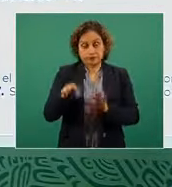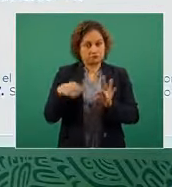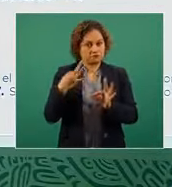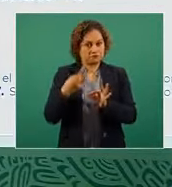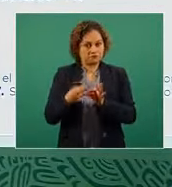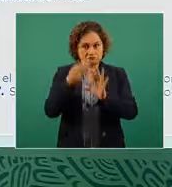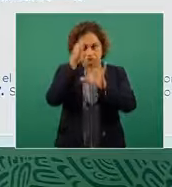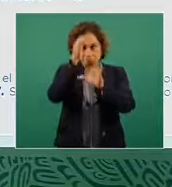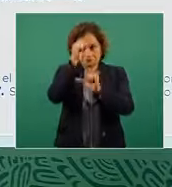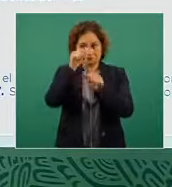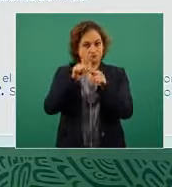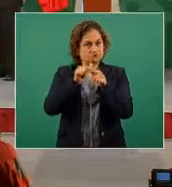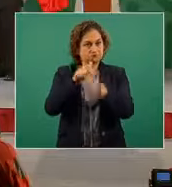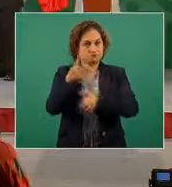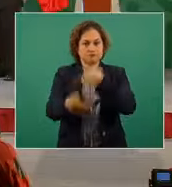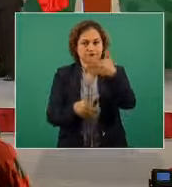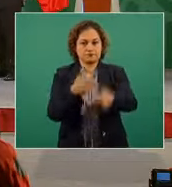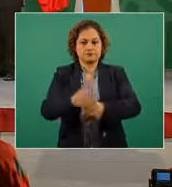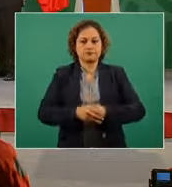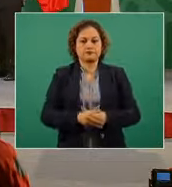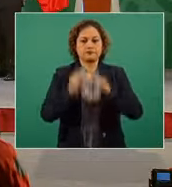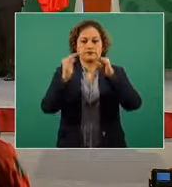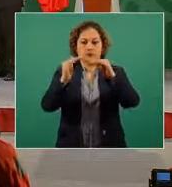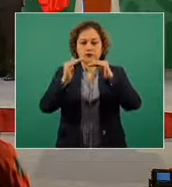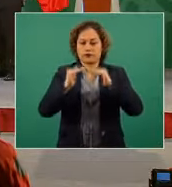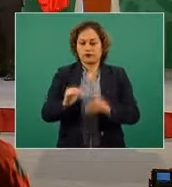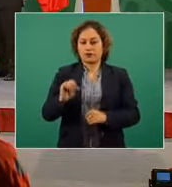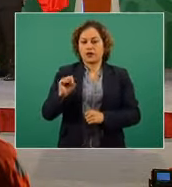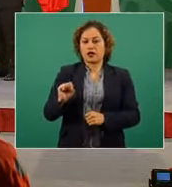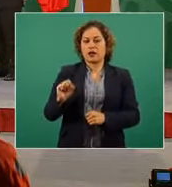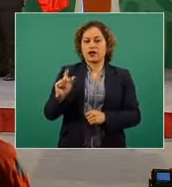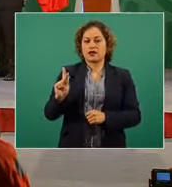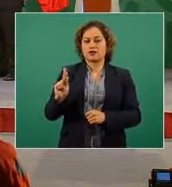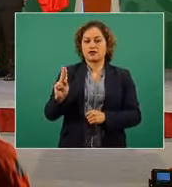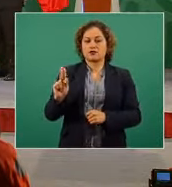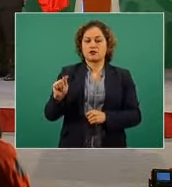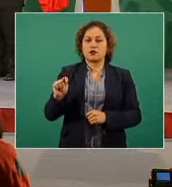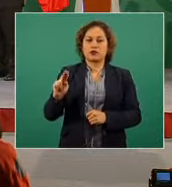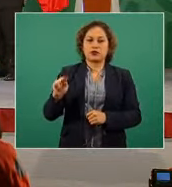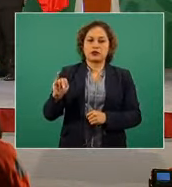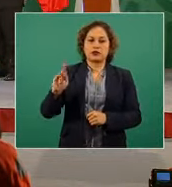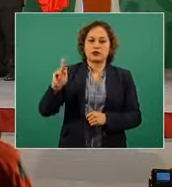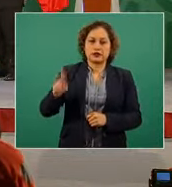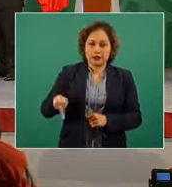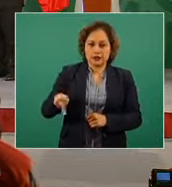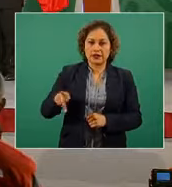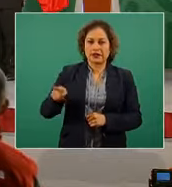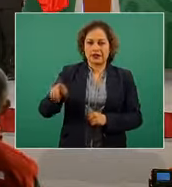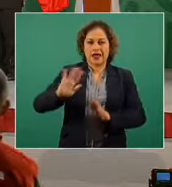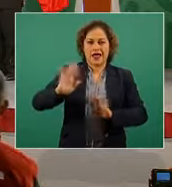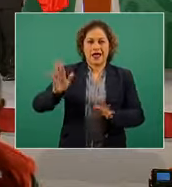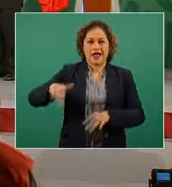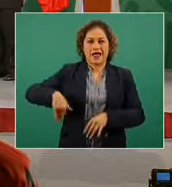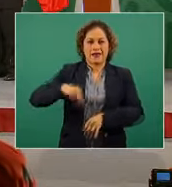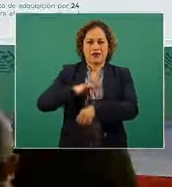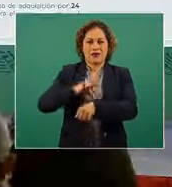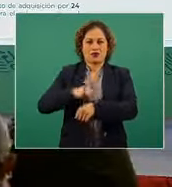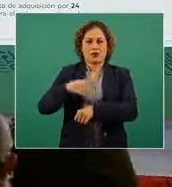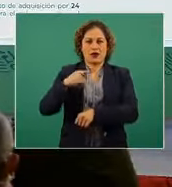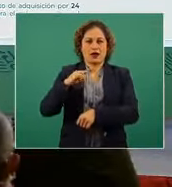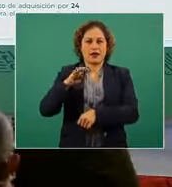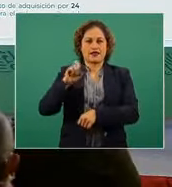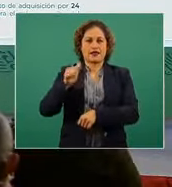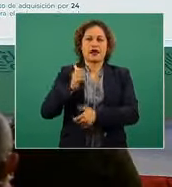establecida. Sputnik, ya les ha comentado el doctor López-Gatell, recordemos, viajó a Argentina. Se